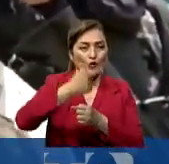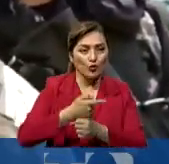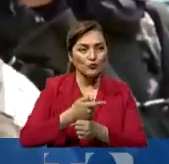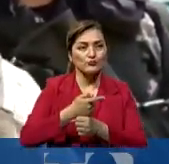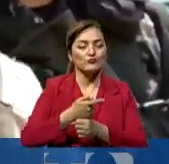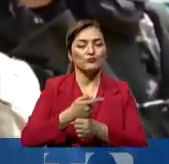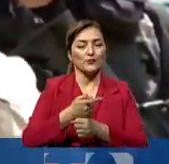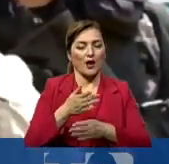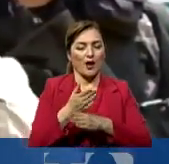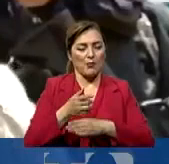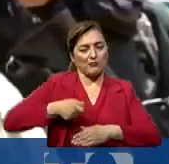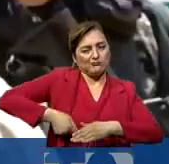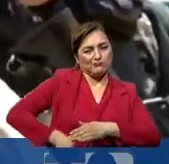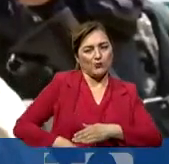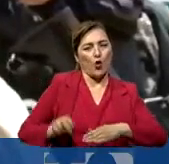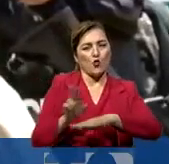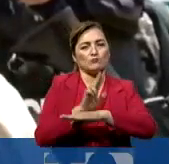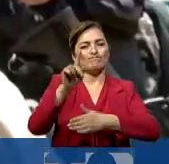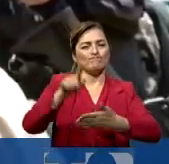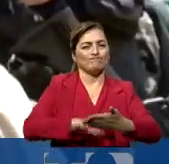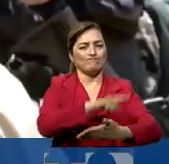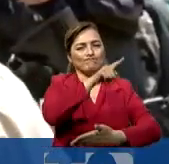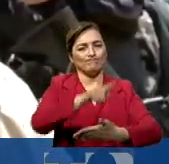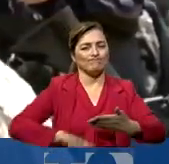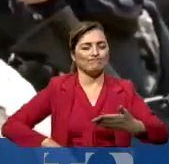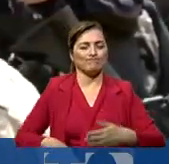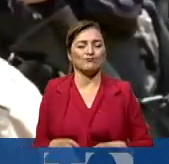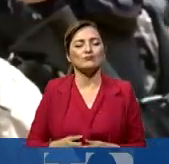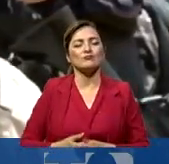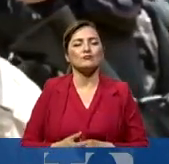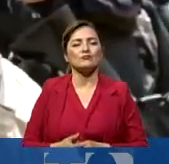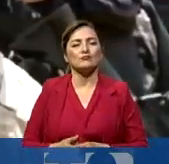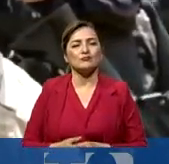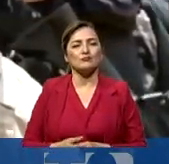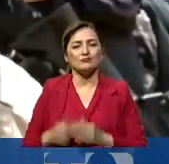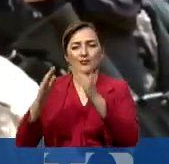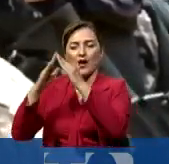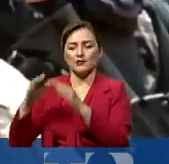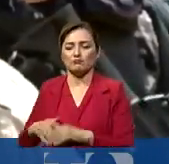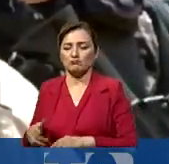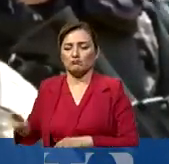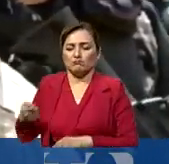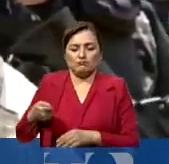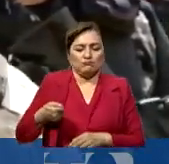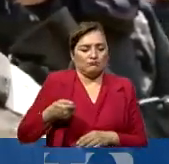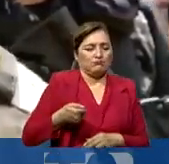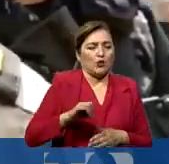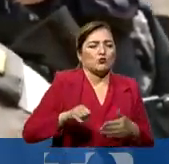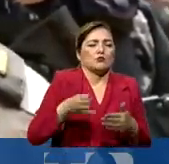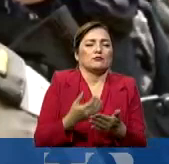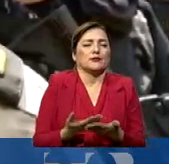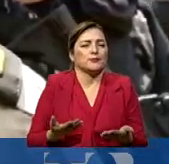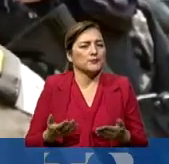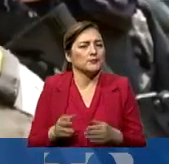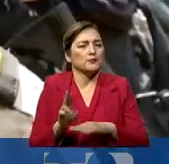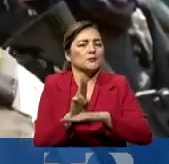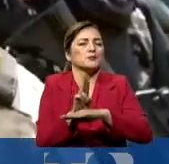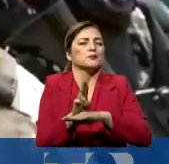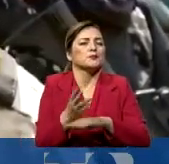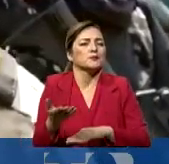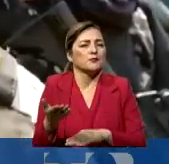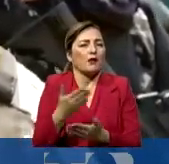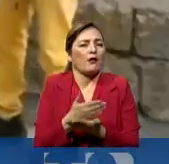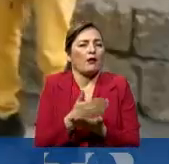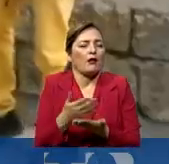se prohíba que este tipo de armamento sean sacados de sus domicilios porque se justifica que lo utilizan para